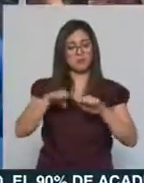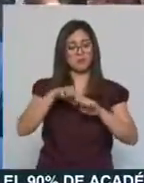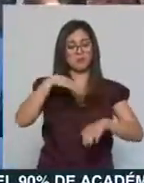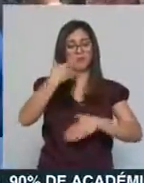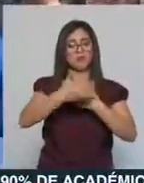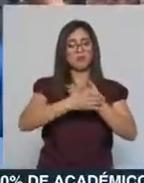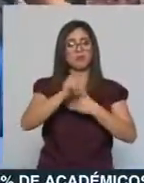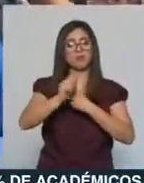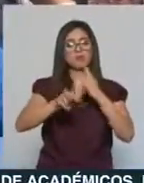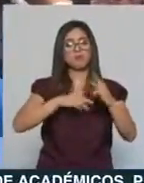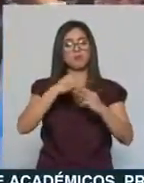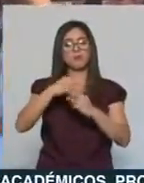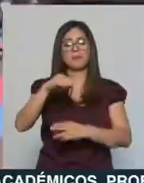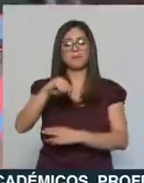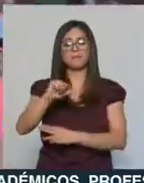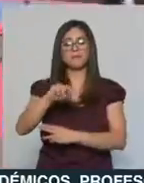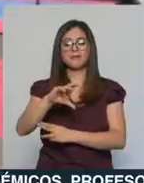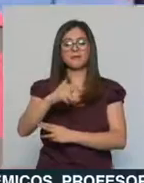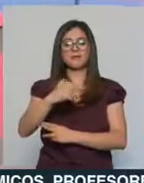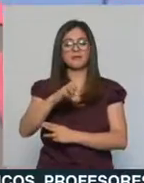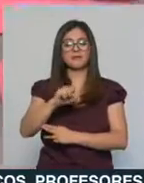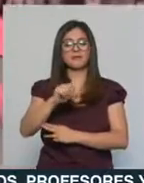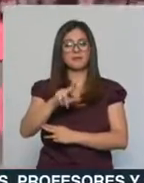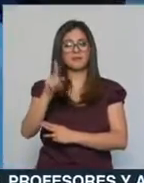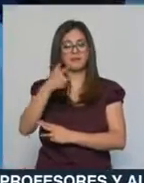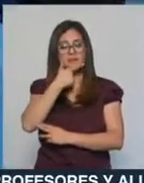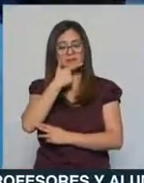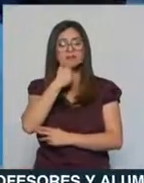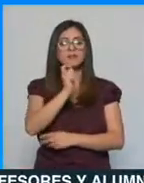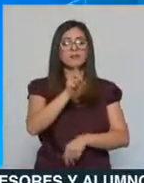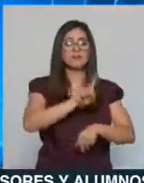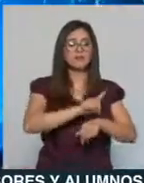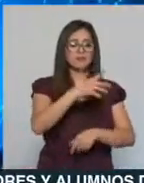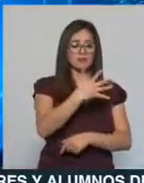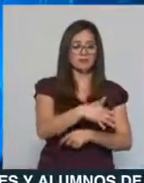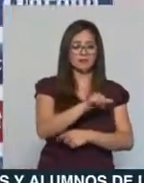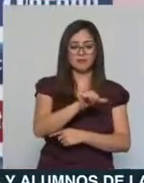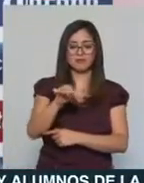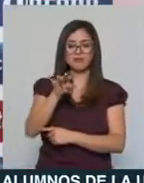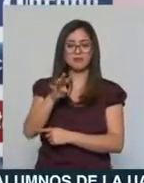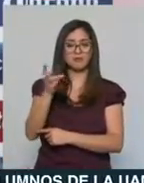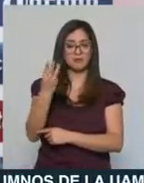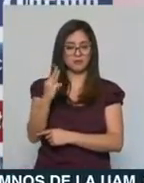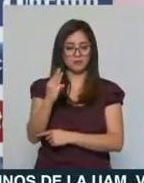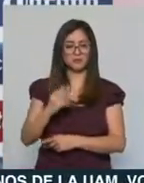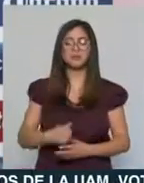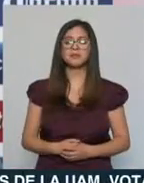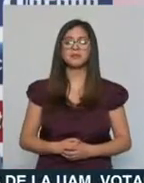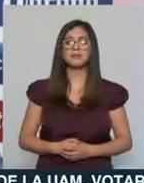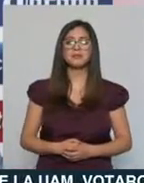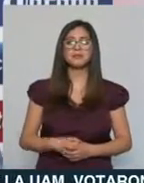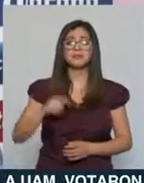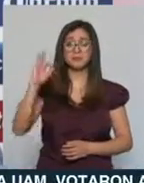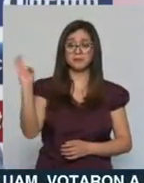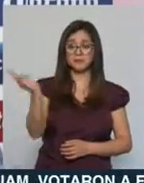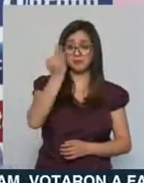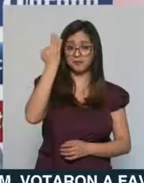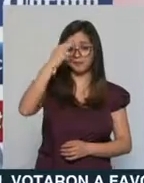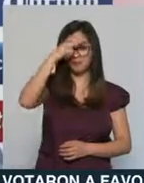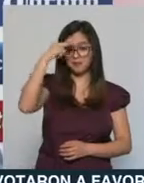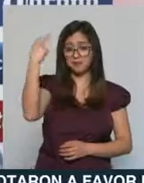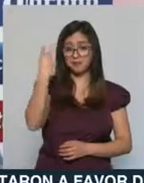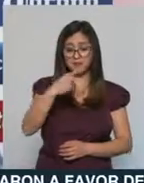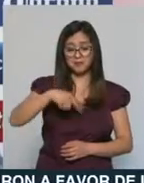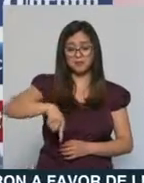Campeonato Mundial de Manchester, Inglaterra, que se realizará del 15 al 19 de mayo. La Comisión Disciplinaria de la Federación Mexicana de